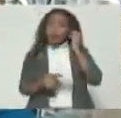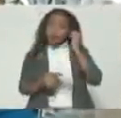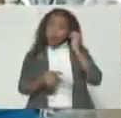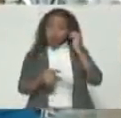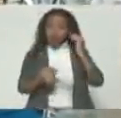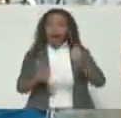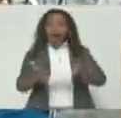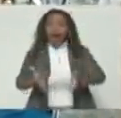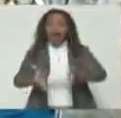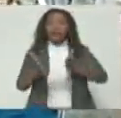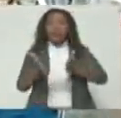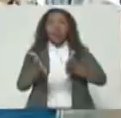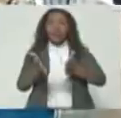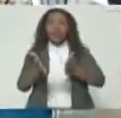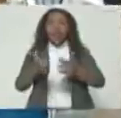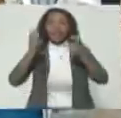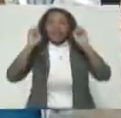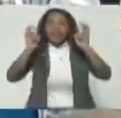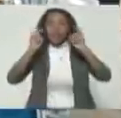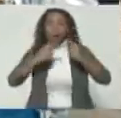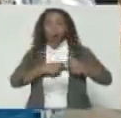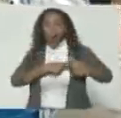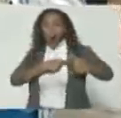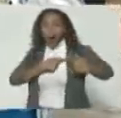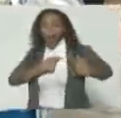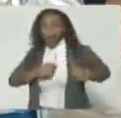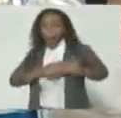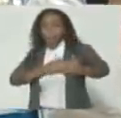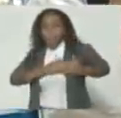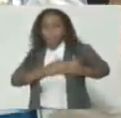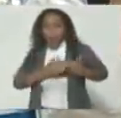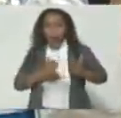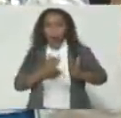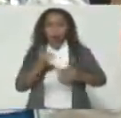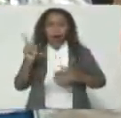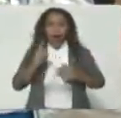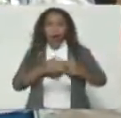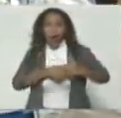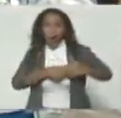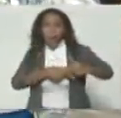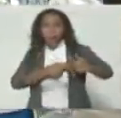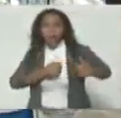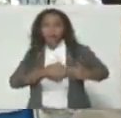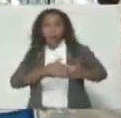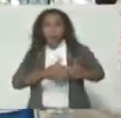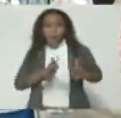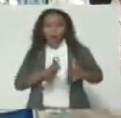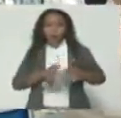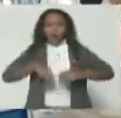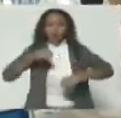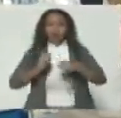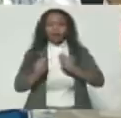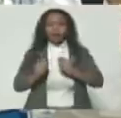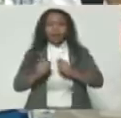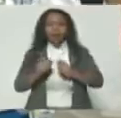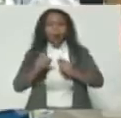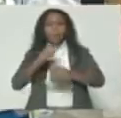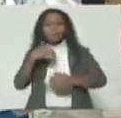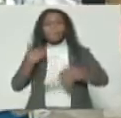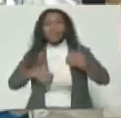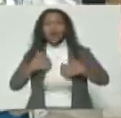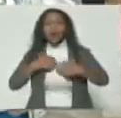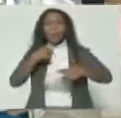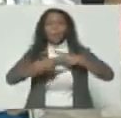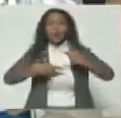ganador del talento de corazón, en Corazón Llanero, para regalarles hoy miércoles